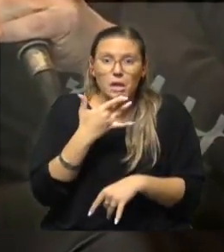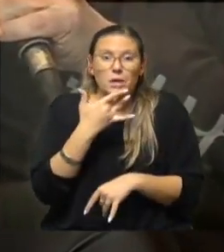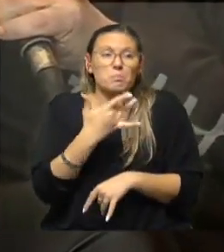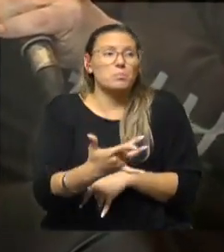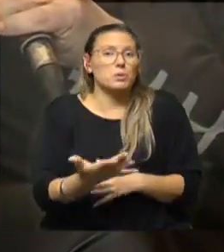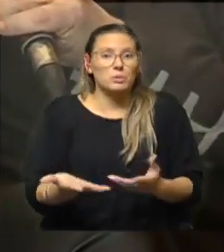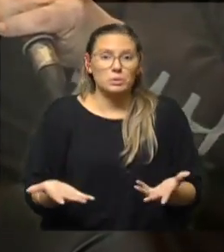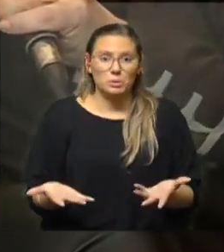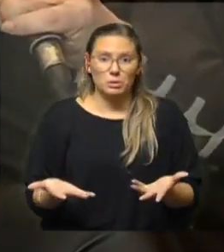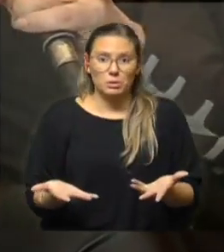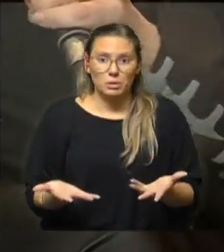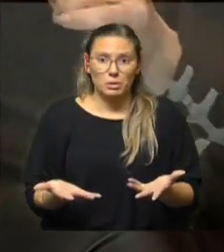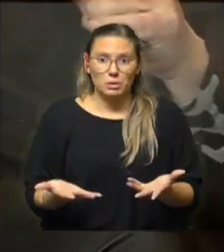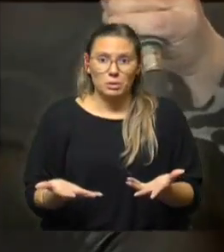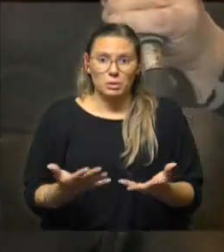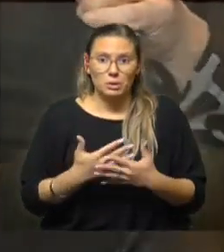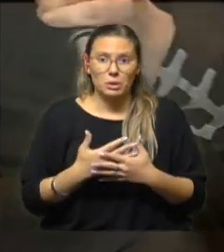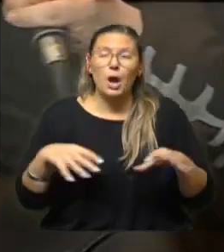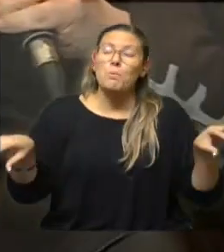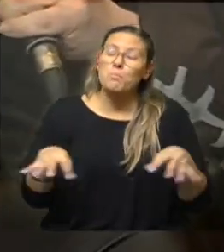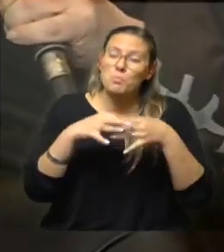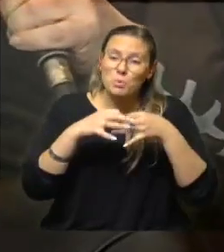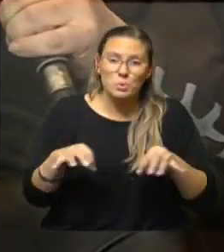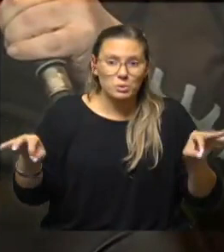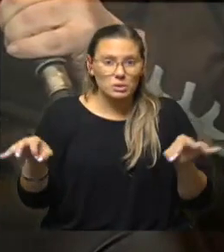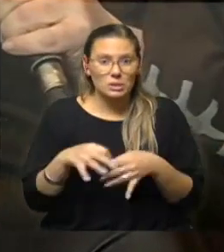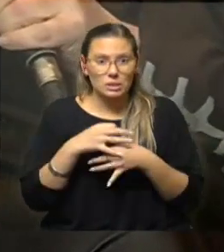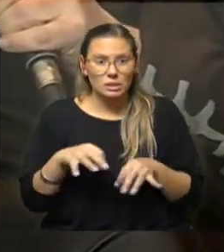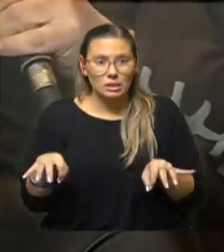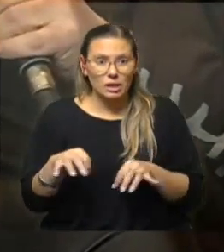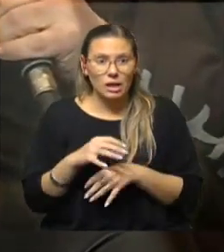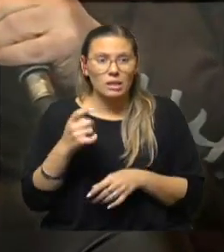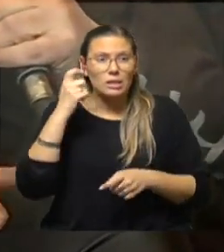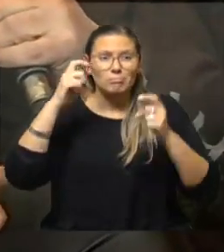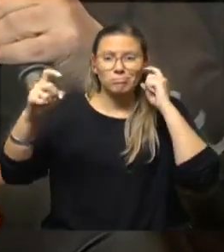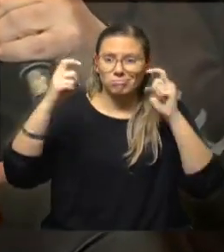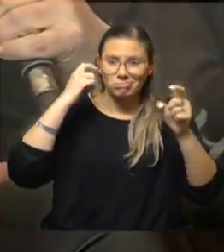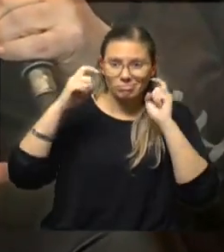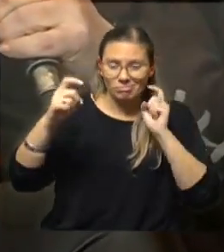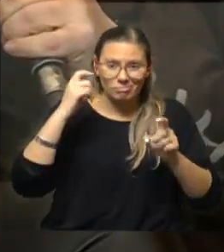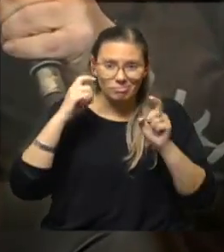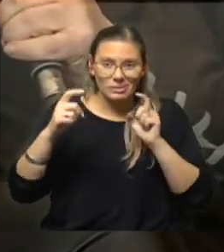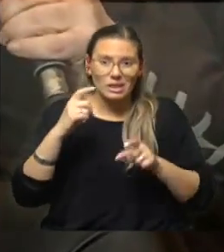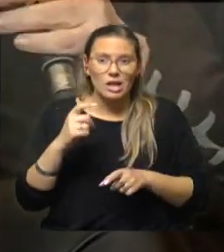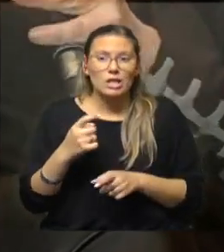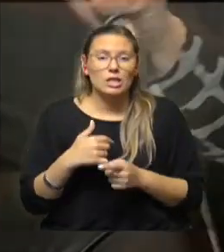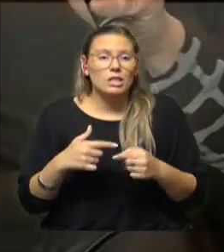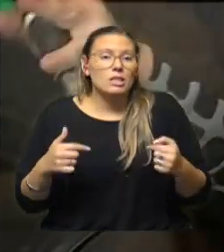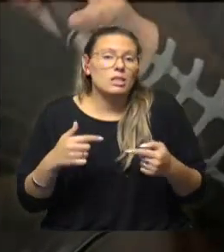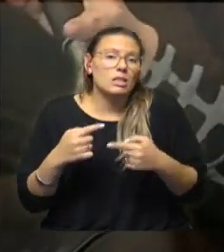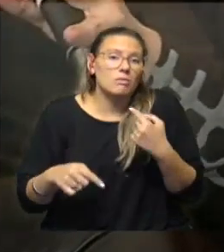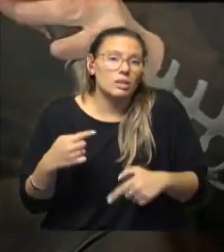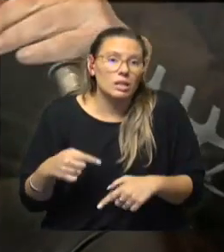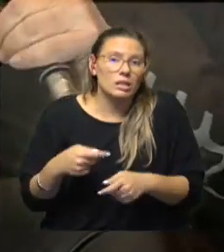maravilloso, lleno de música, de invenciones, de inventos, de cosas